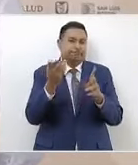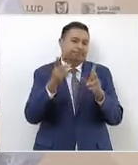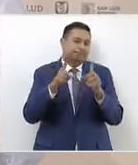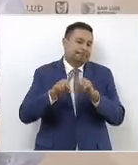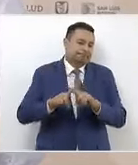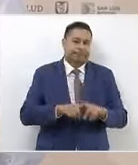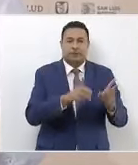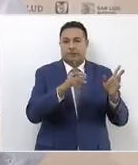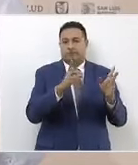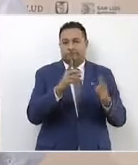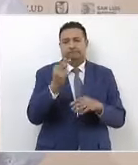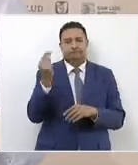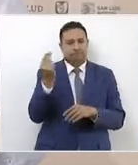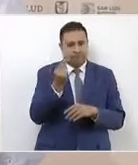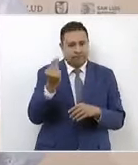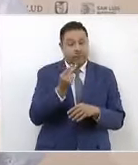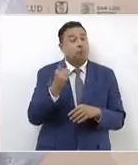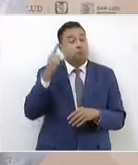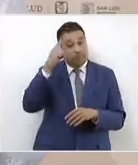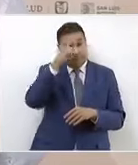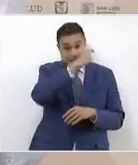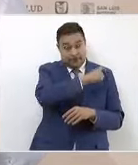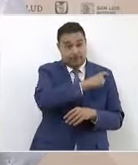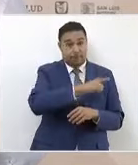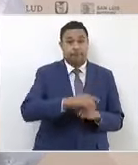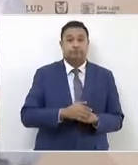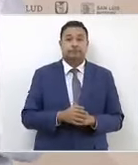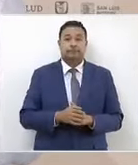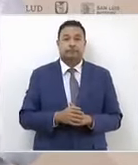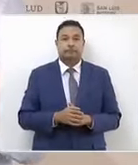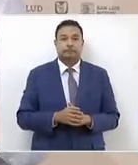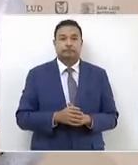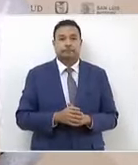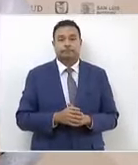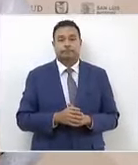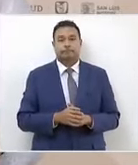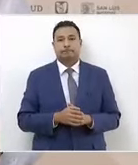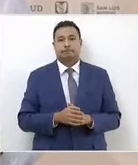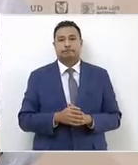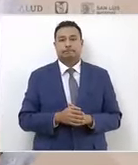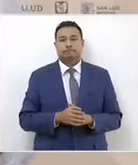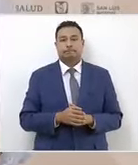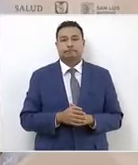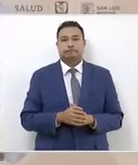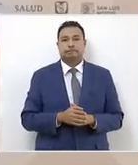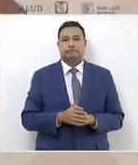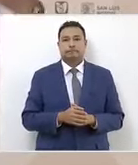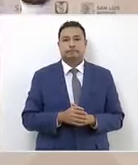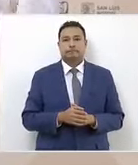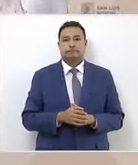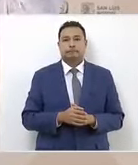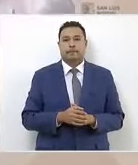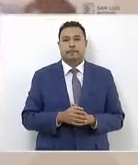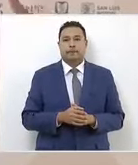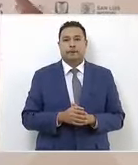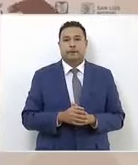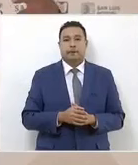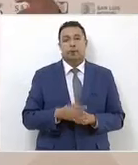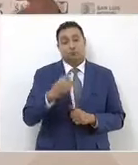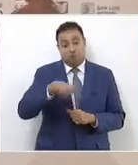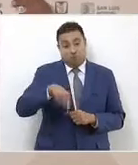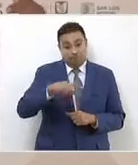hizo fue muy difícil para nosotros. Entonces, lo que teníamos